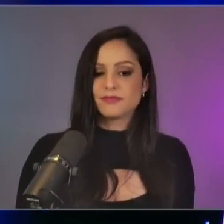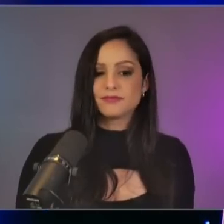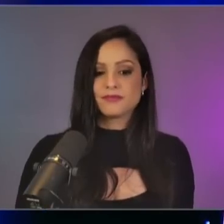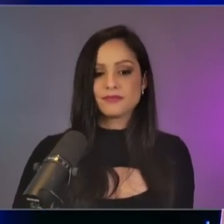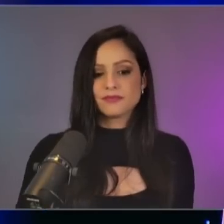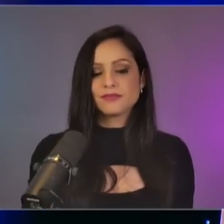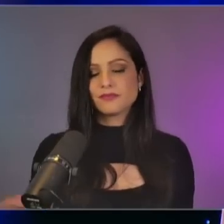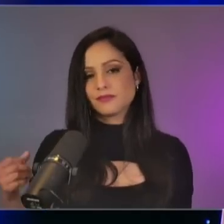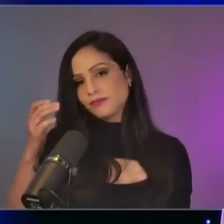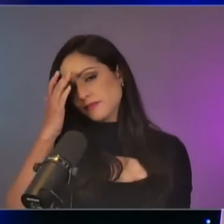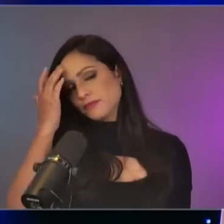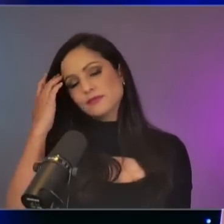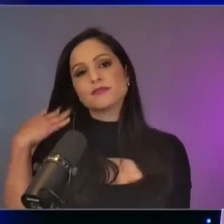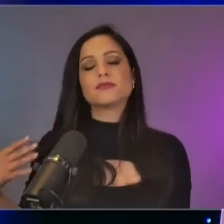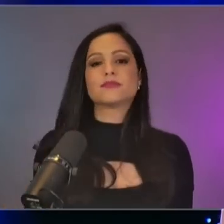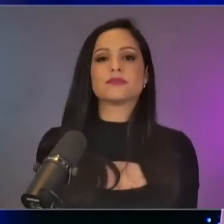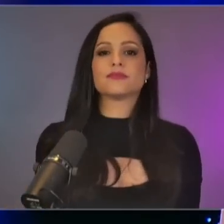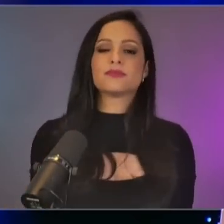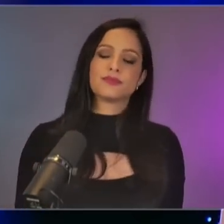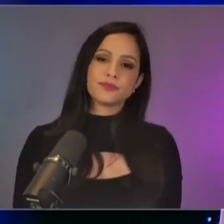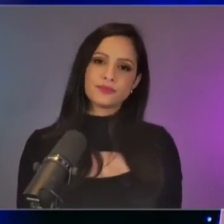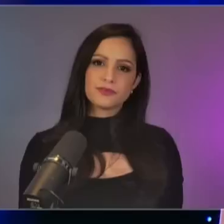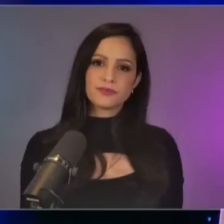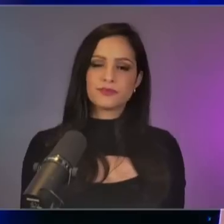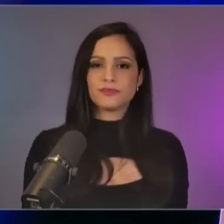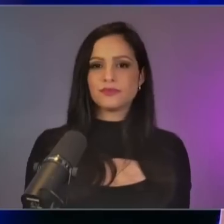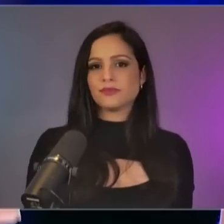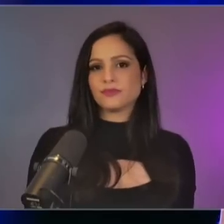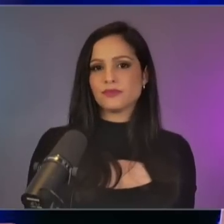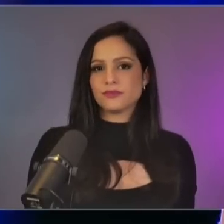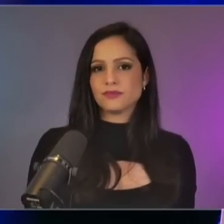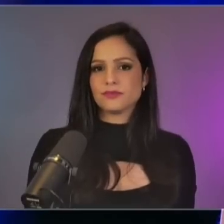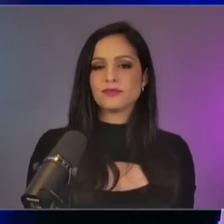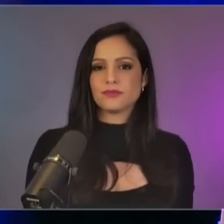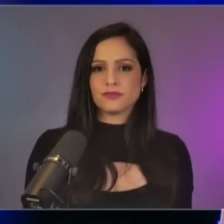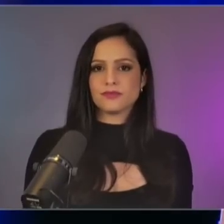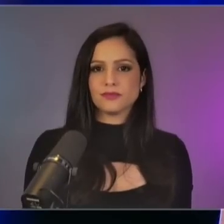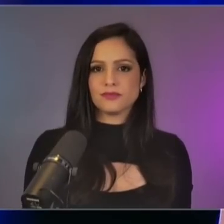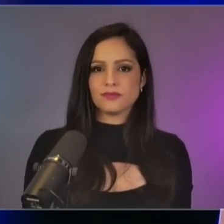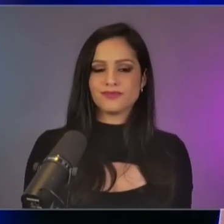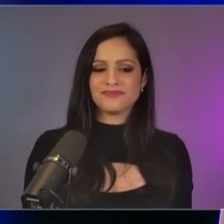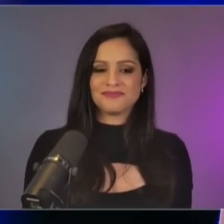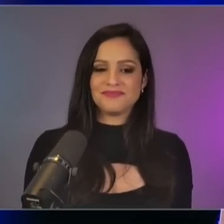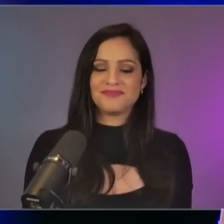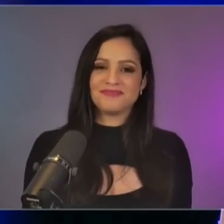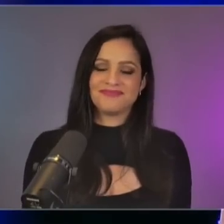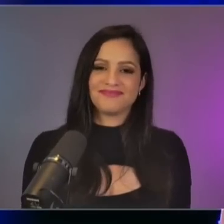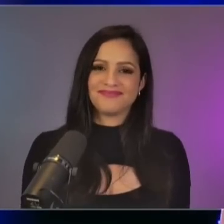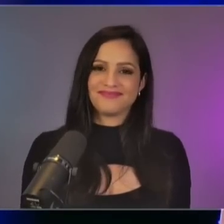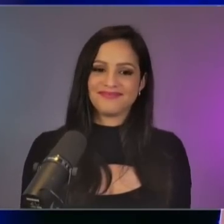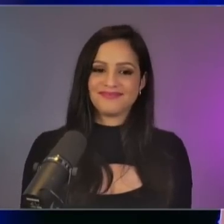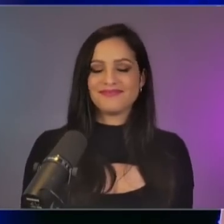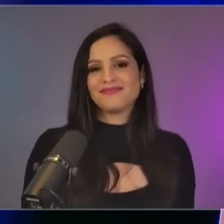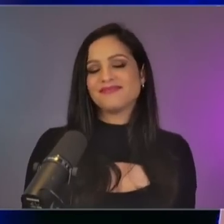muchísimos simposios y demás el dermatólogo probablemente es de los que los acusan de que asistimos a más congresos al año que cualquier otro especialista porque